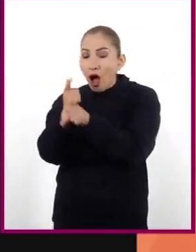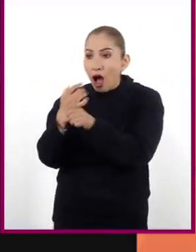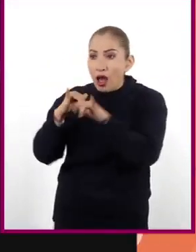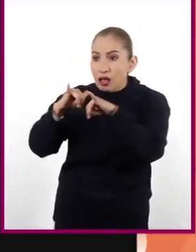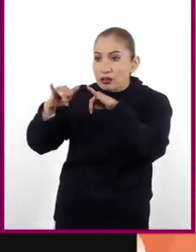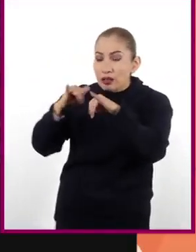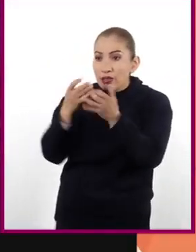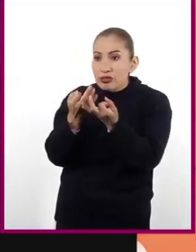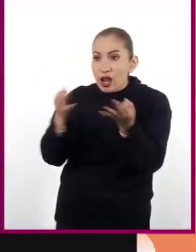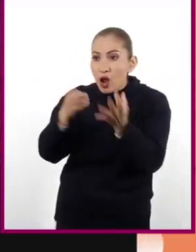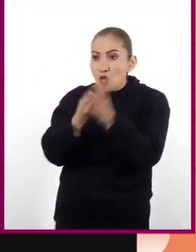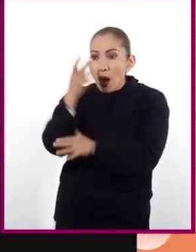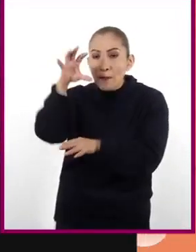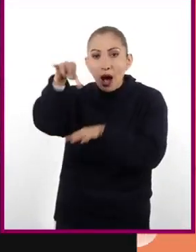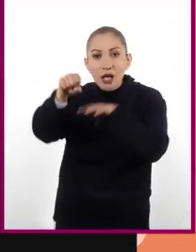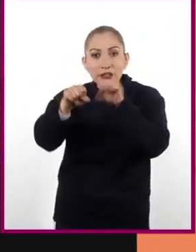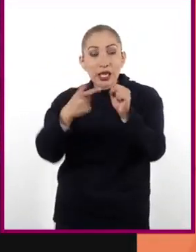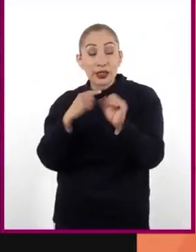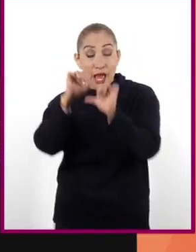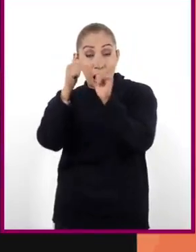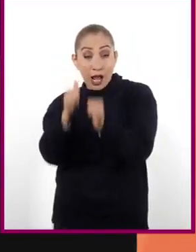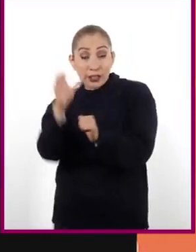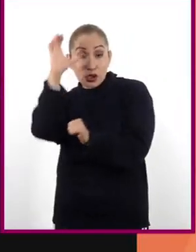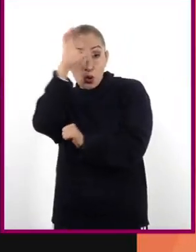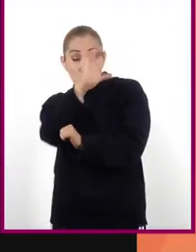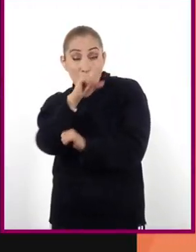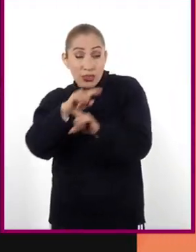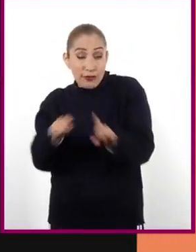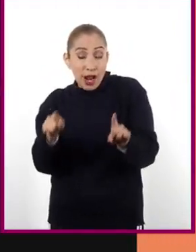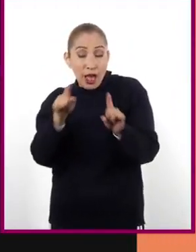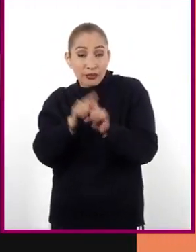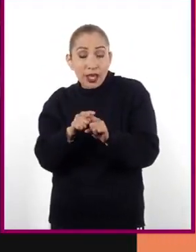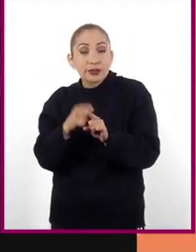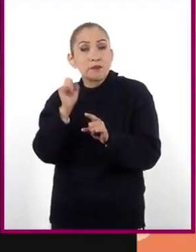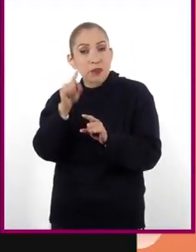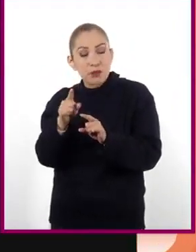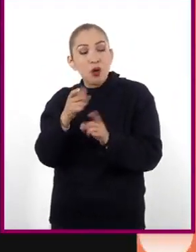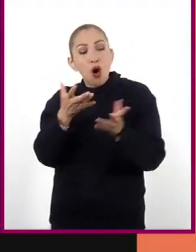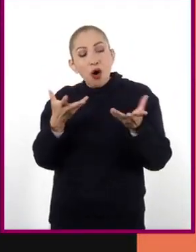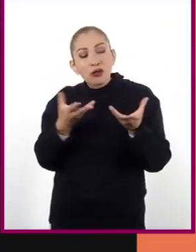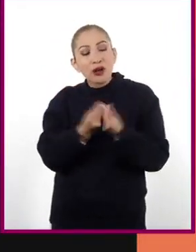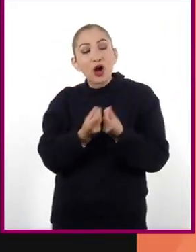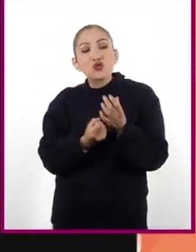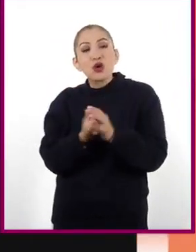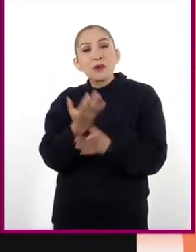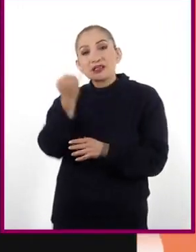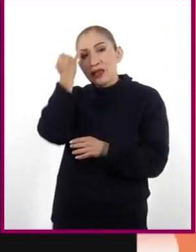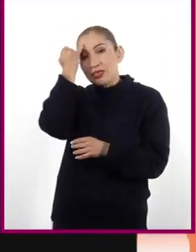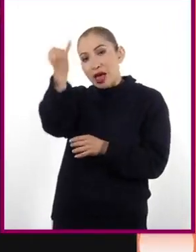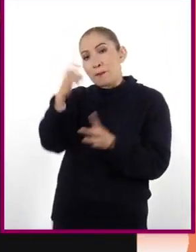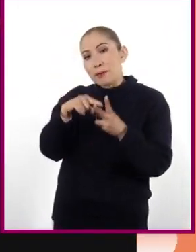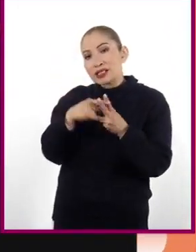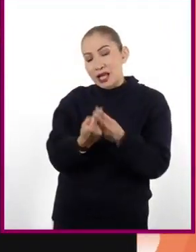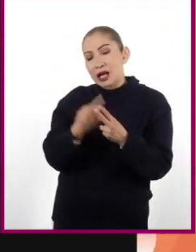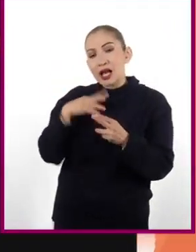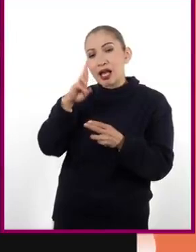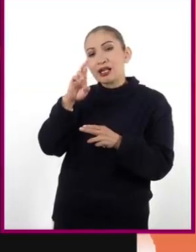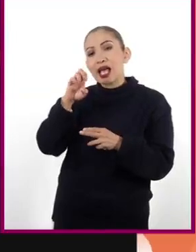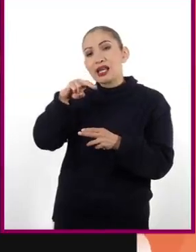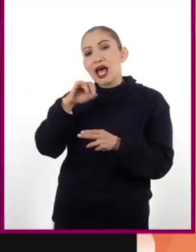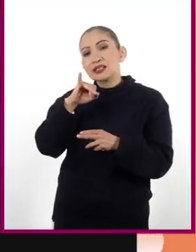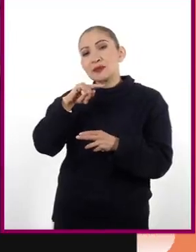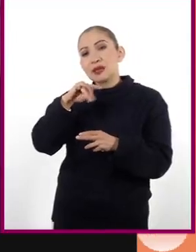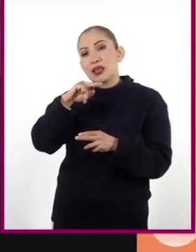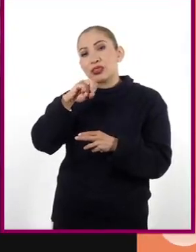descubrimientos geográficos y las expresiones artísticas y culturales fueron en parte resultado de las nuevas ideas que surgieron durante el